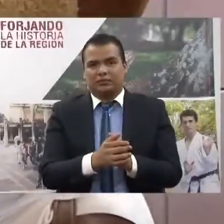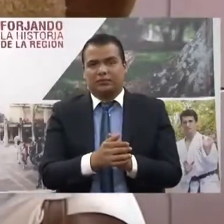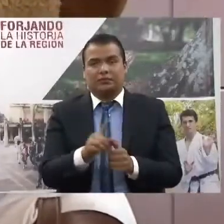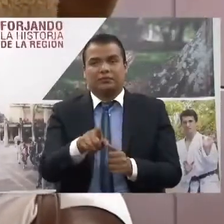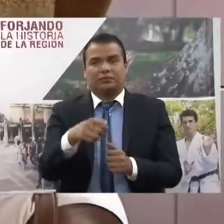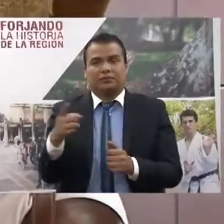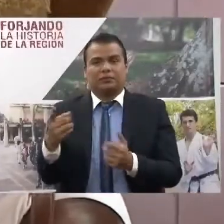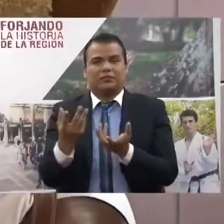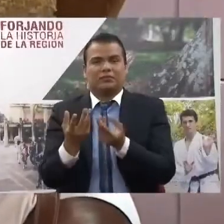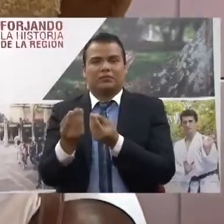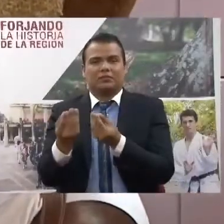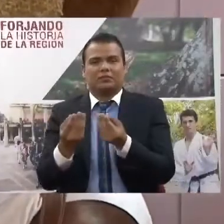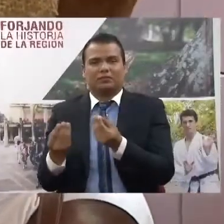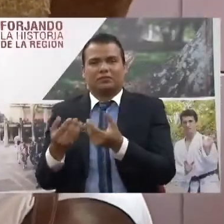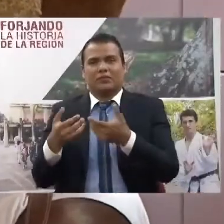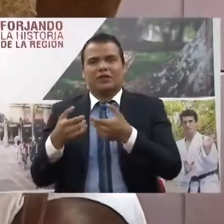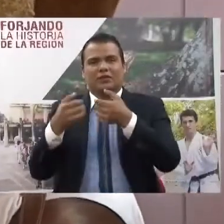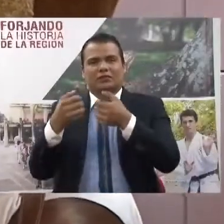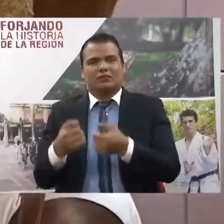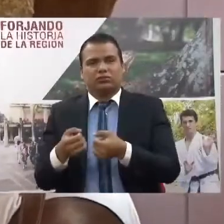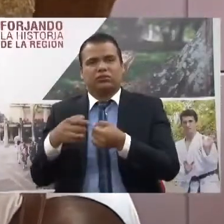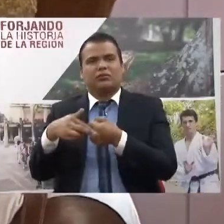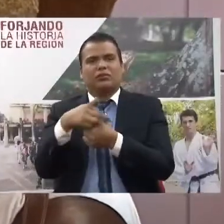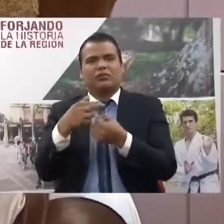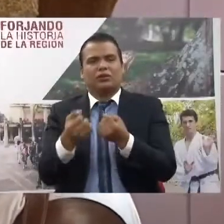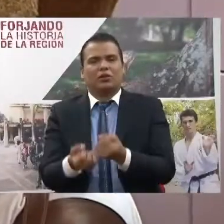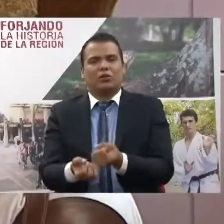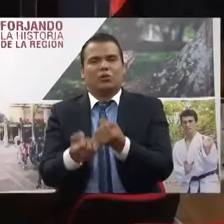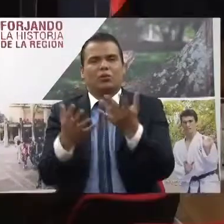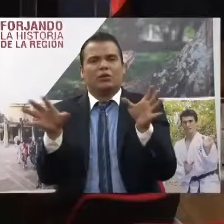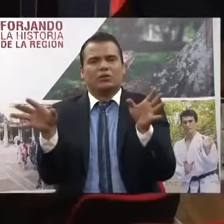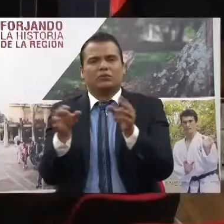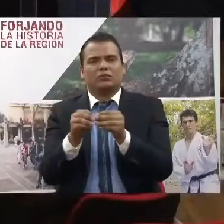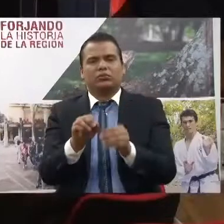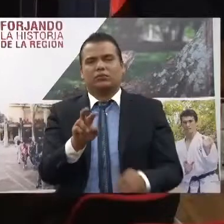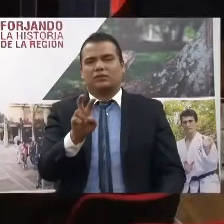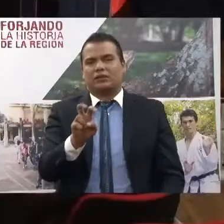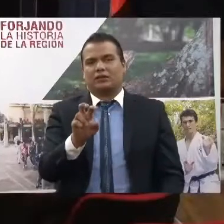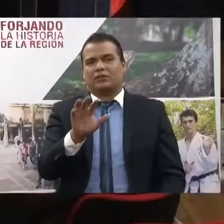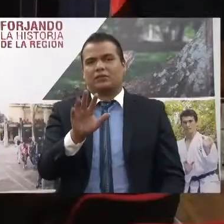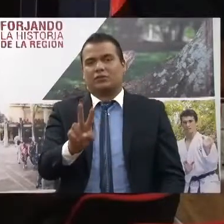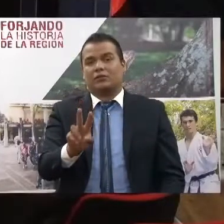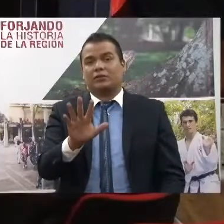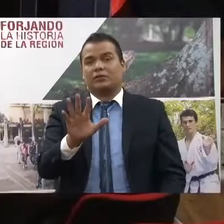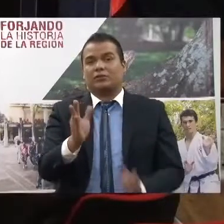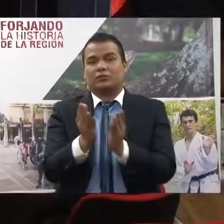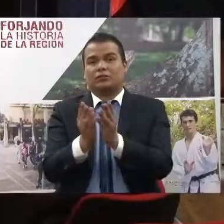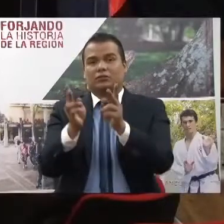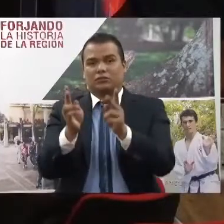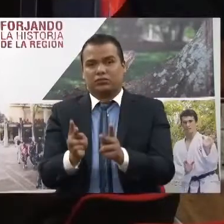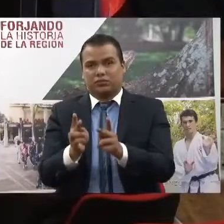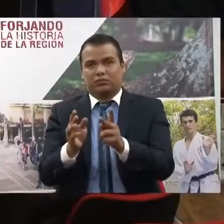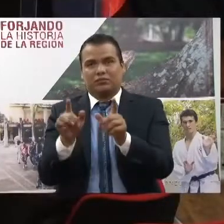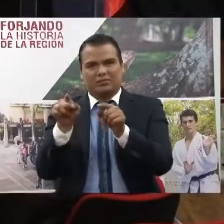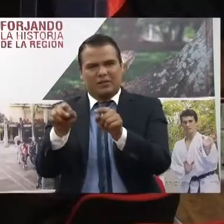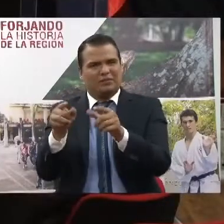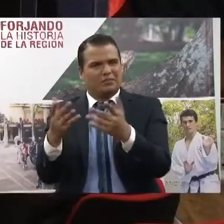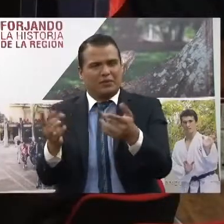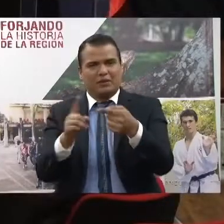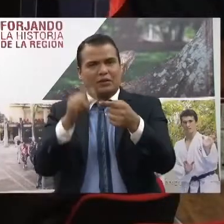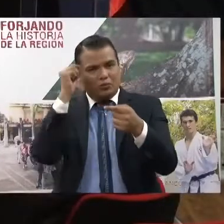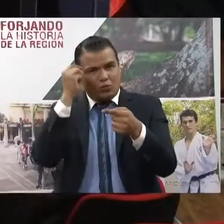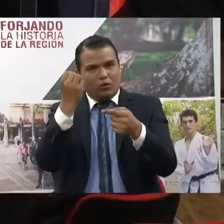y 725 graduandos de las sedes regionales. En Buga contamos con 88